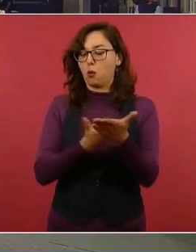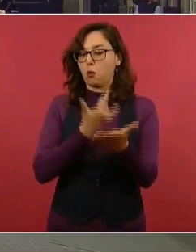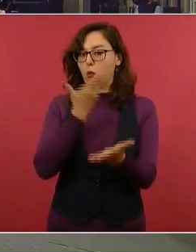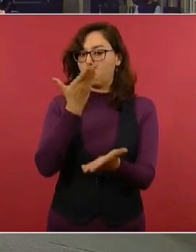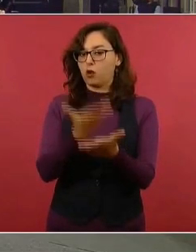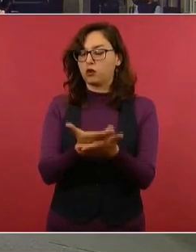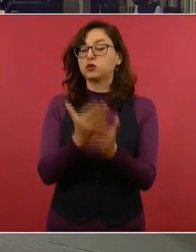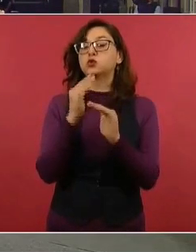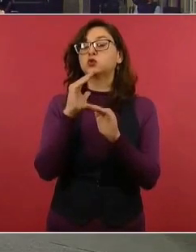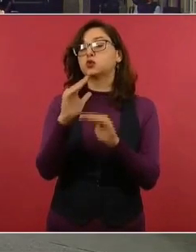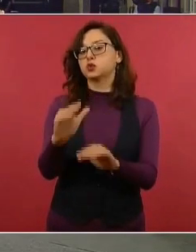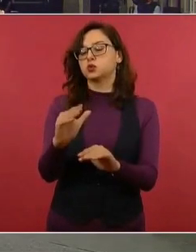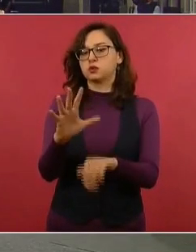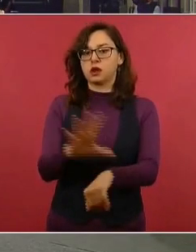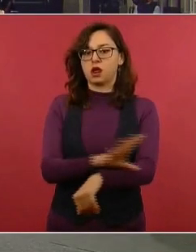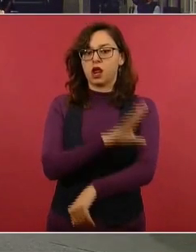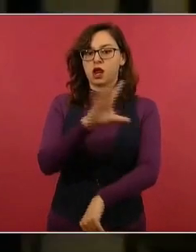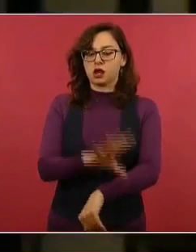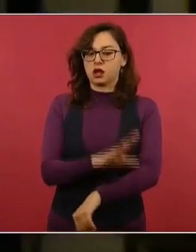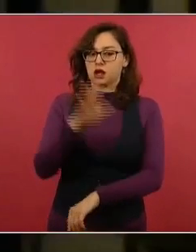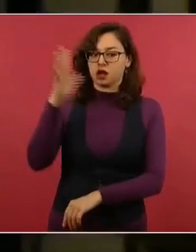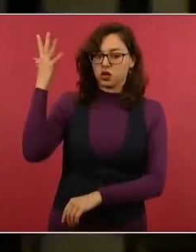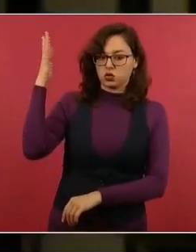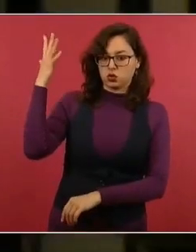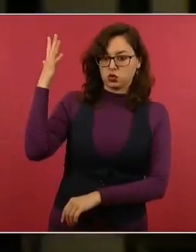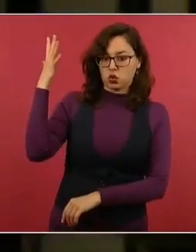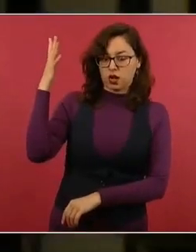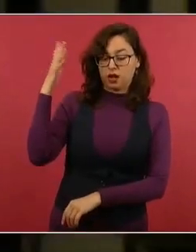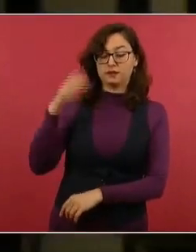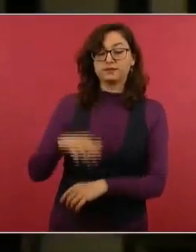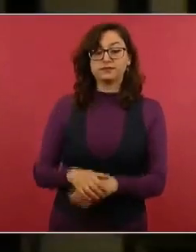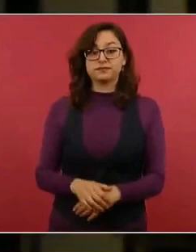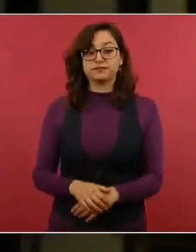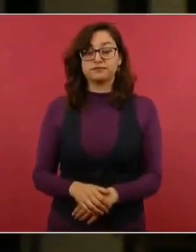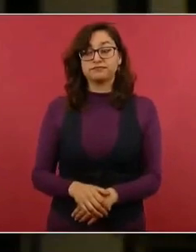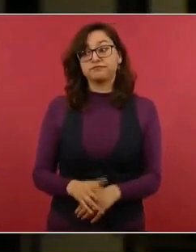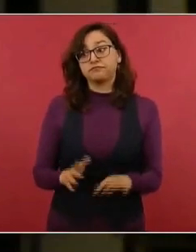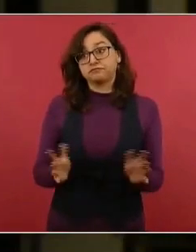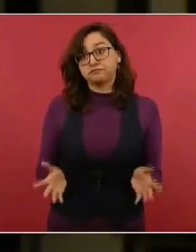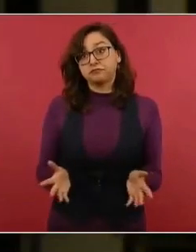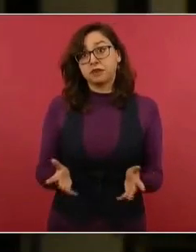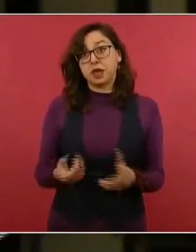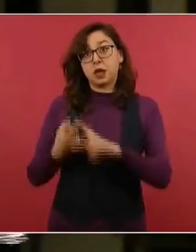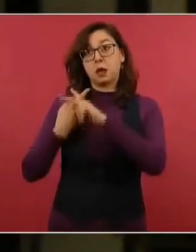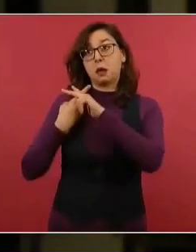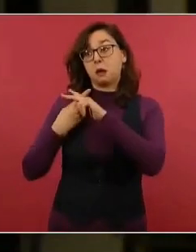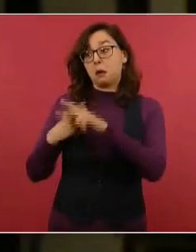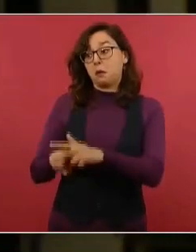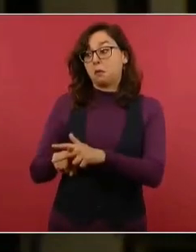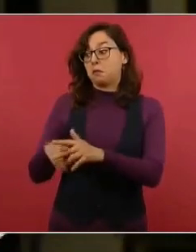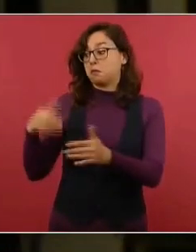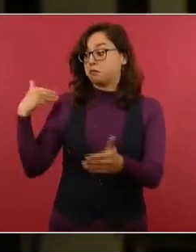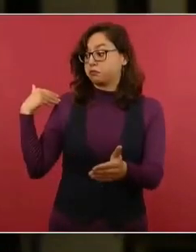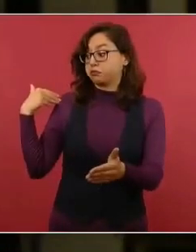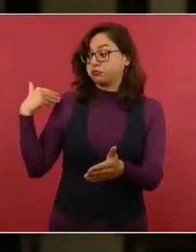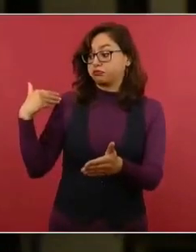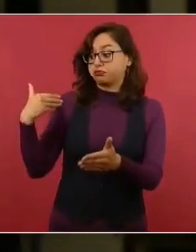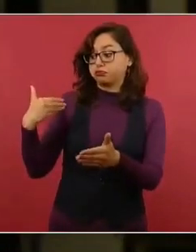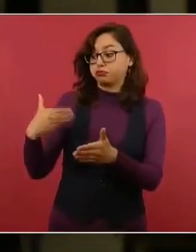Este proyecto se hizo hace, ya debía haber estado funcionando, pero todavía